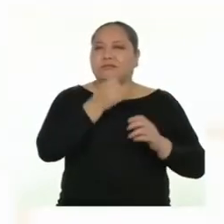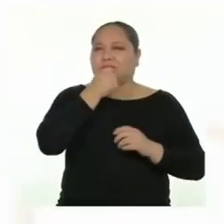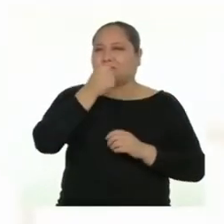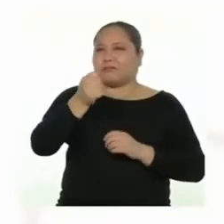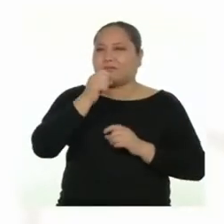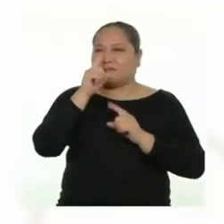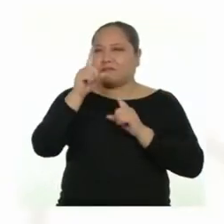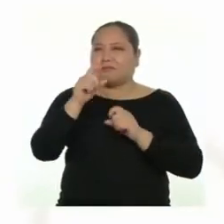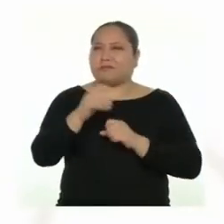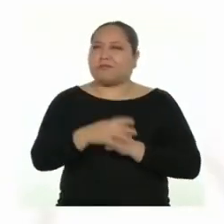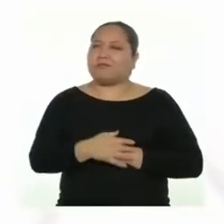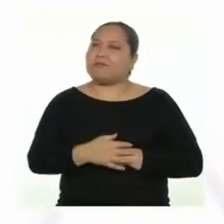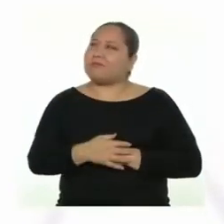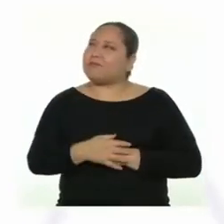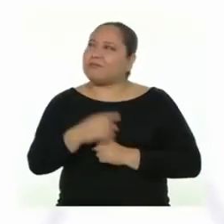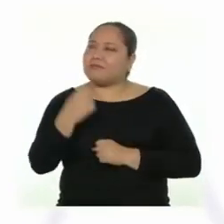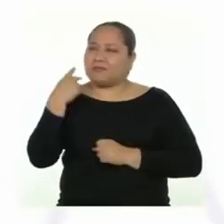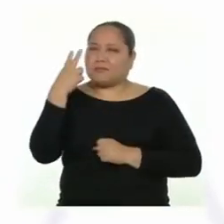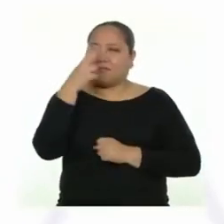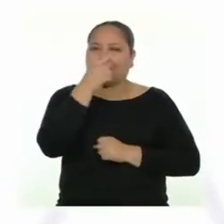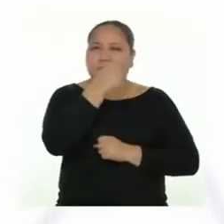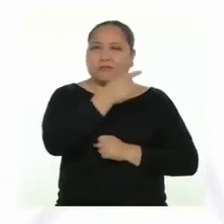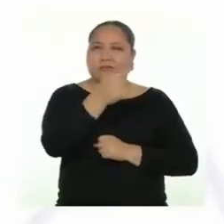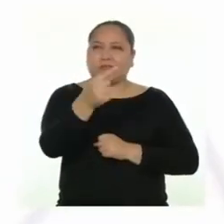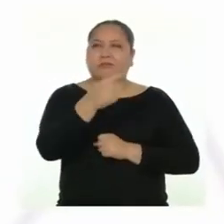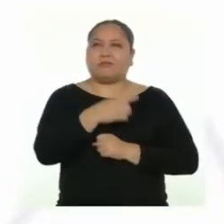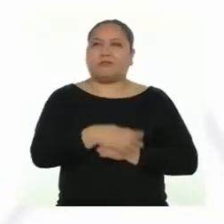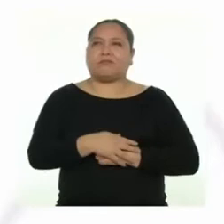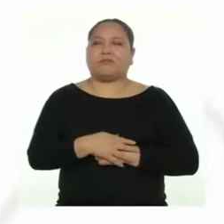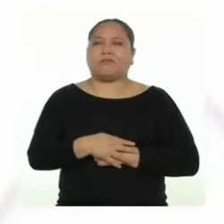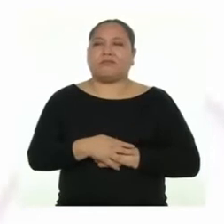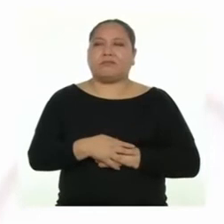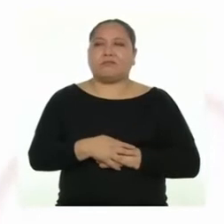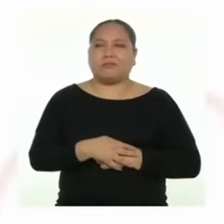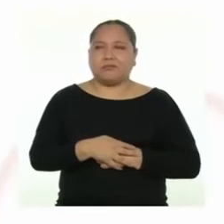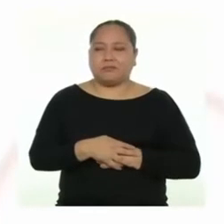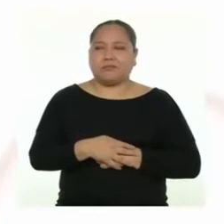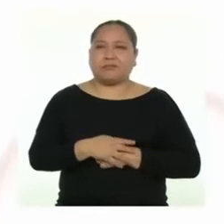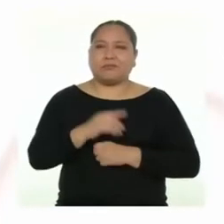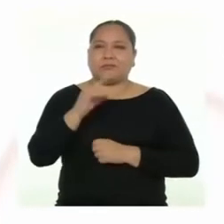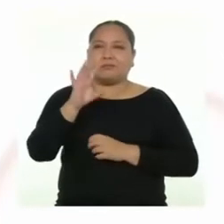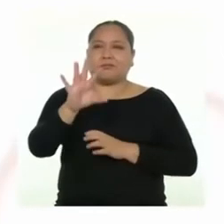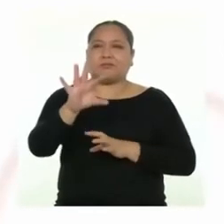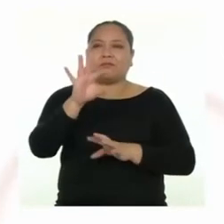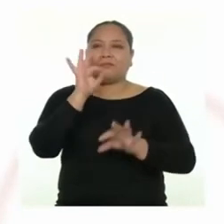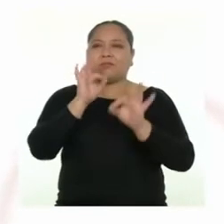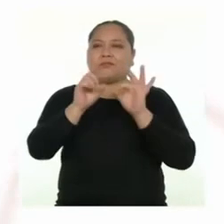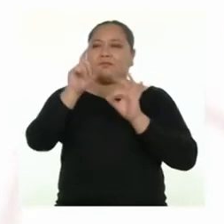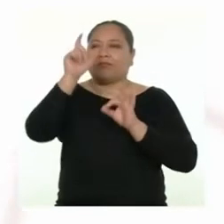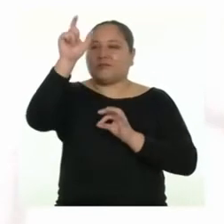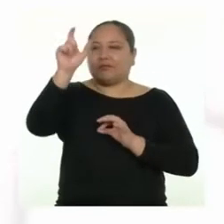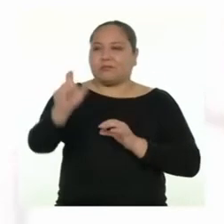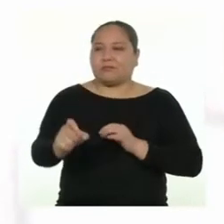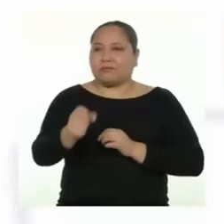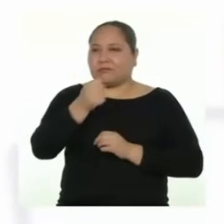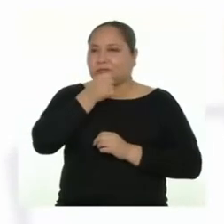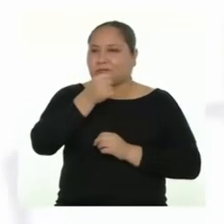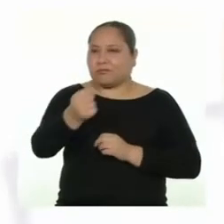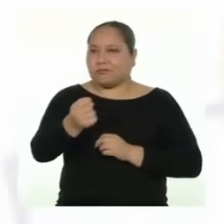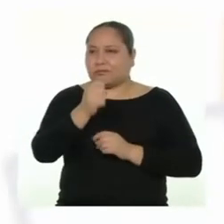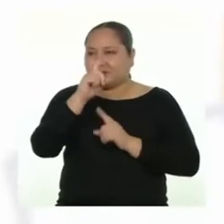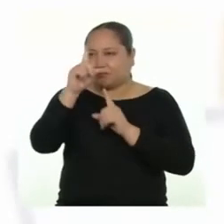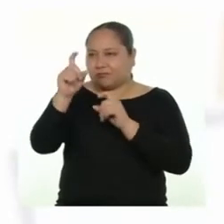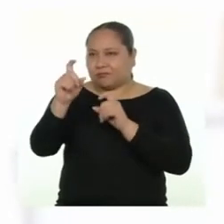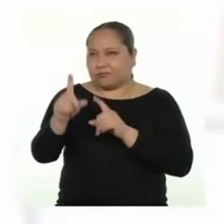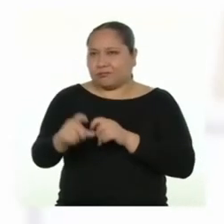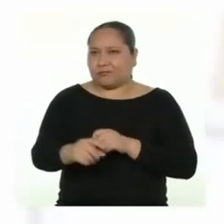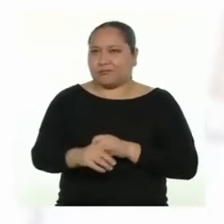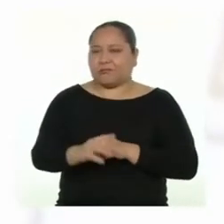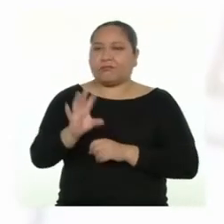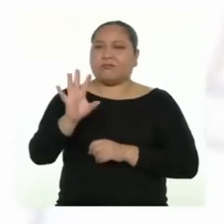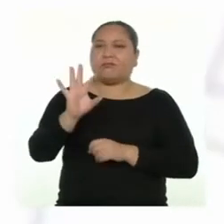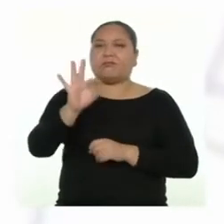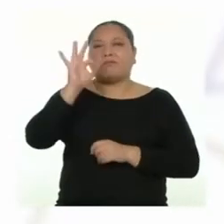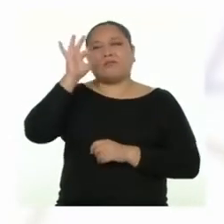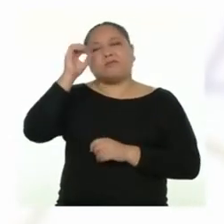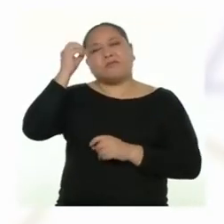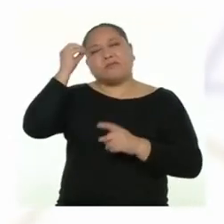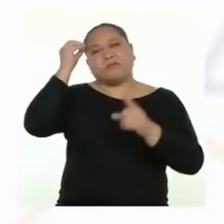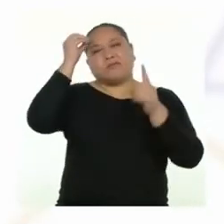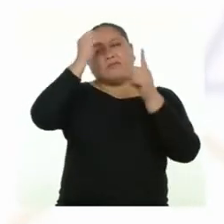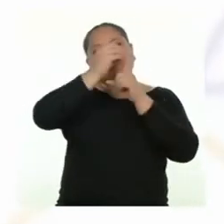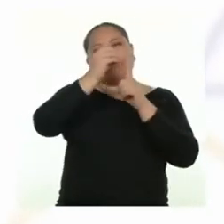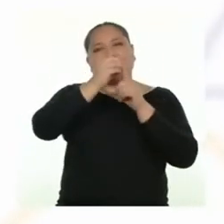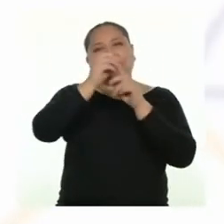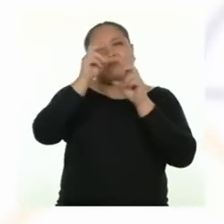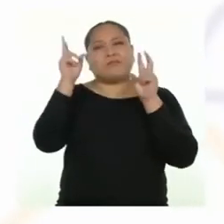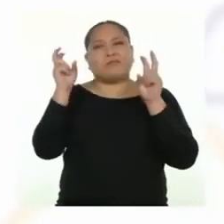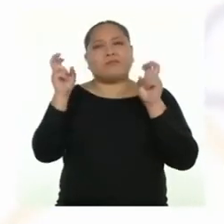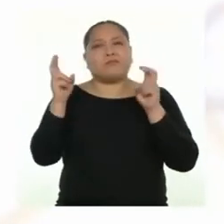entrevista. Veamos qué dice aquí. A ver, elegir a la persona que se entrevistará, definir el propósito